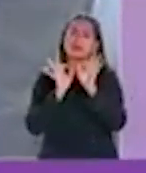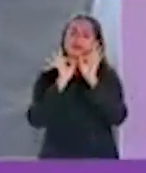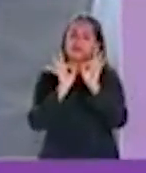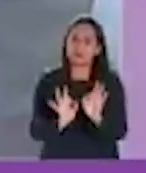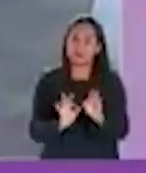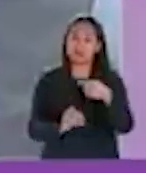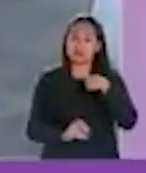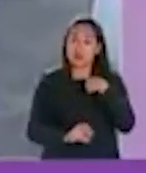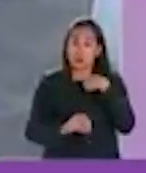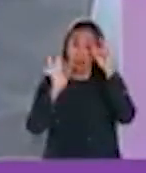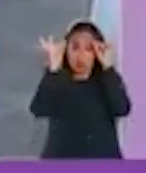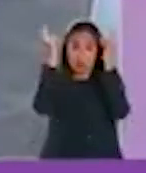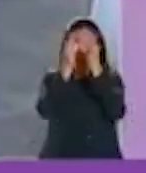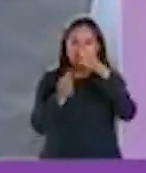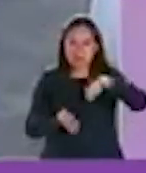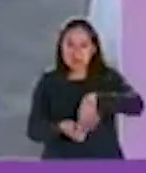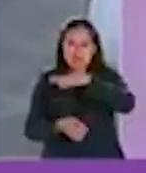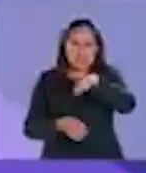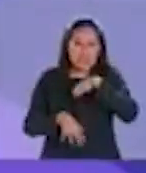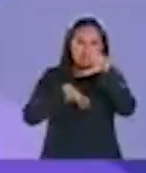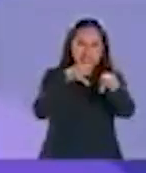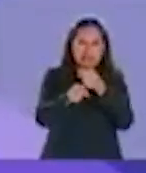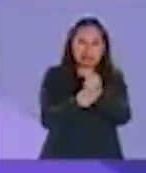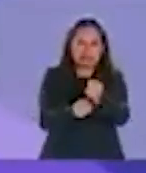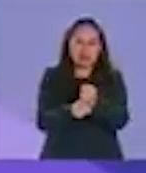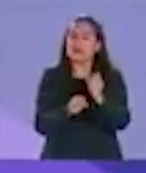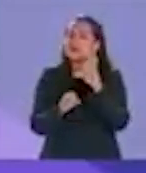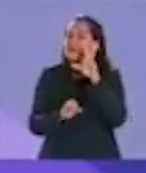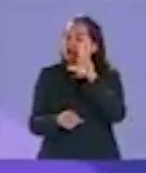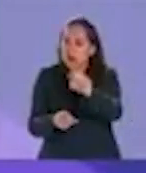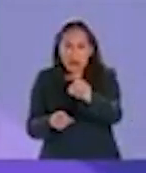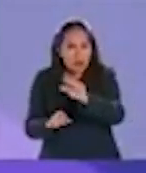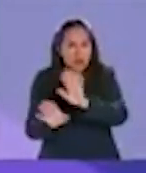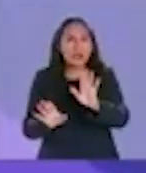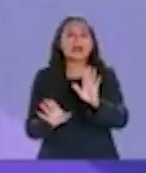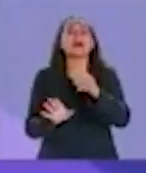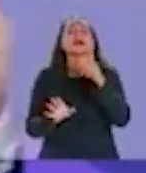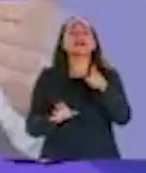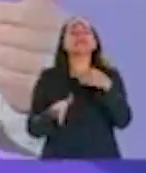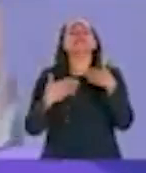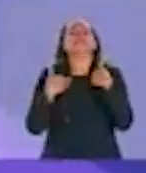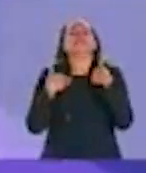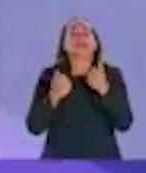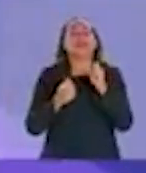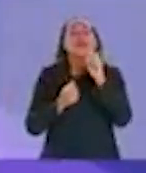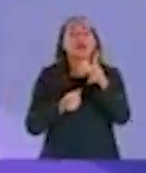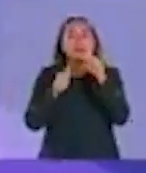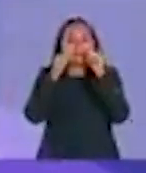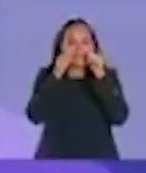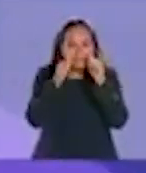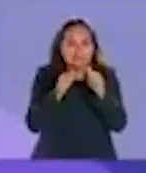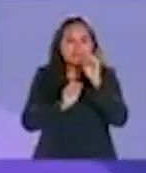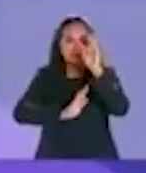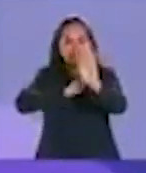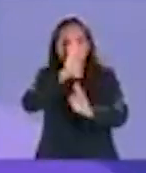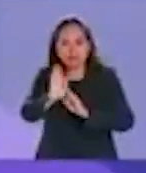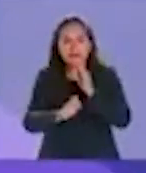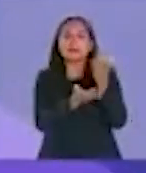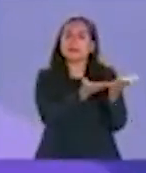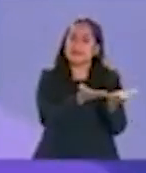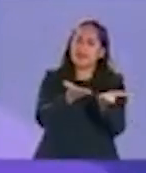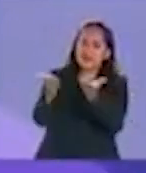sino que sean autoridades que puedan entender y escuchar y mantener esa posibilidad del tránsito